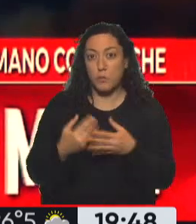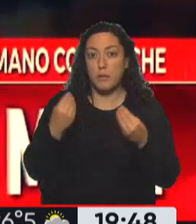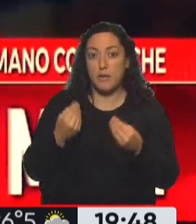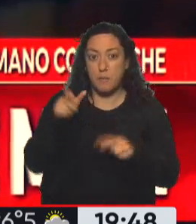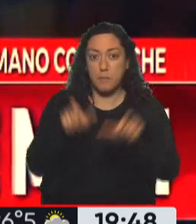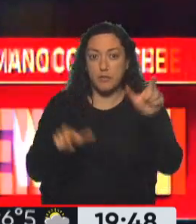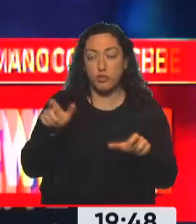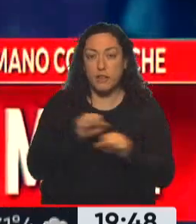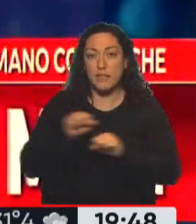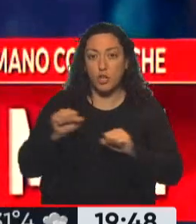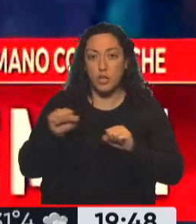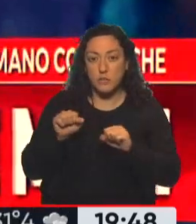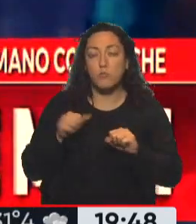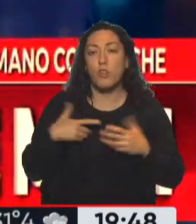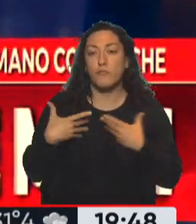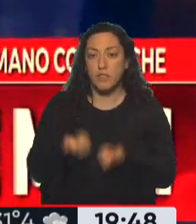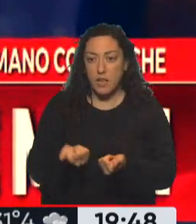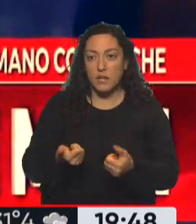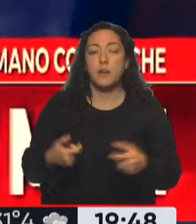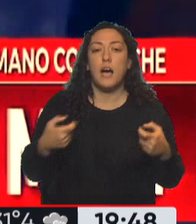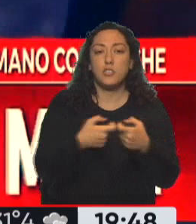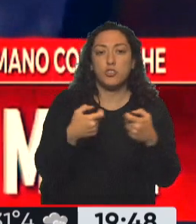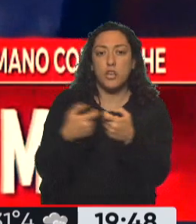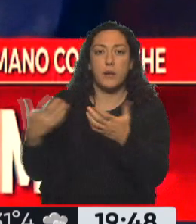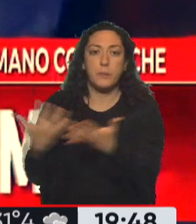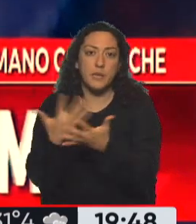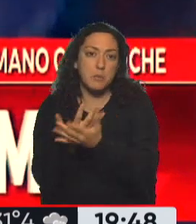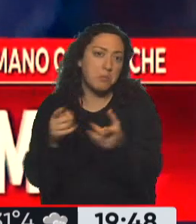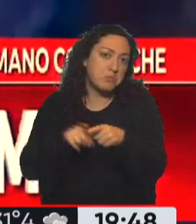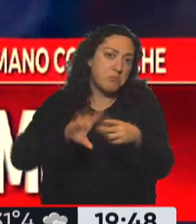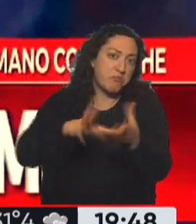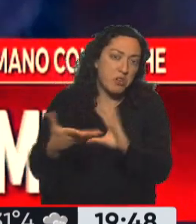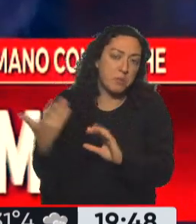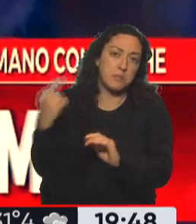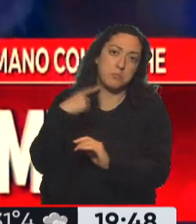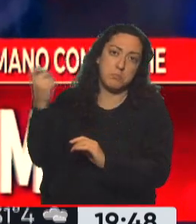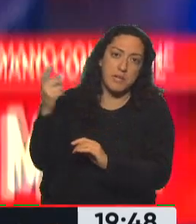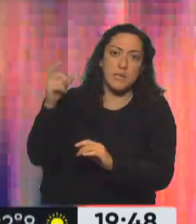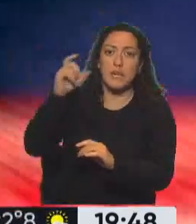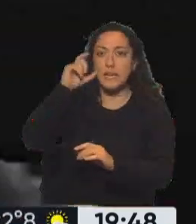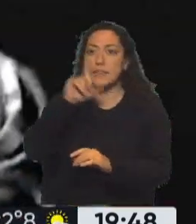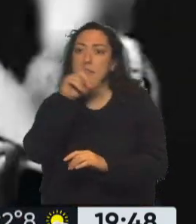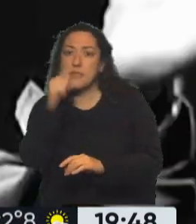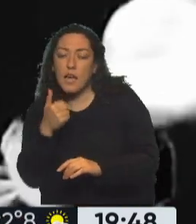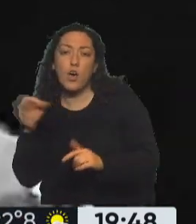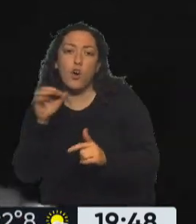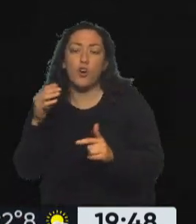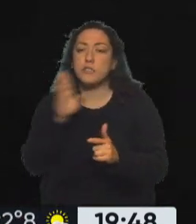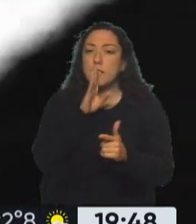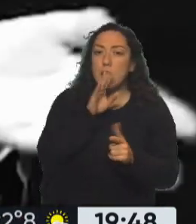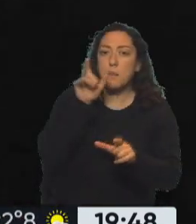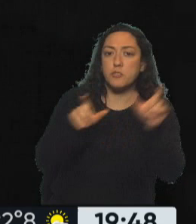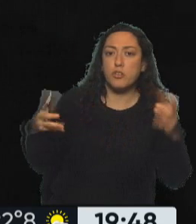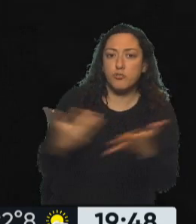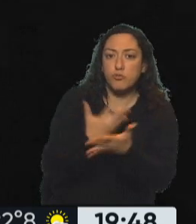las víctimas del terrorismo, que es una asociación de víctimas como las que en España defienden a las víctimas de la ETA, o en Israel a las víctimas